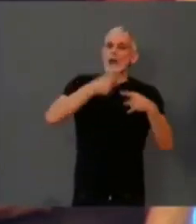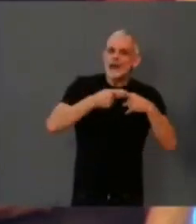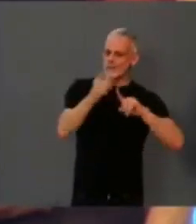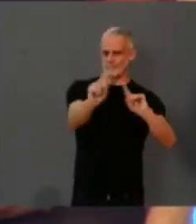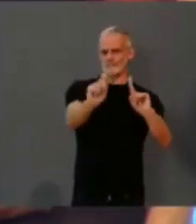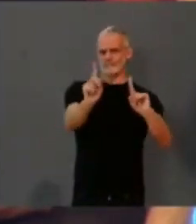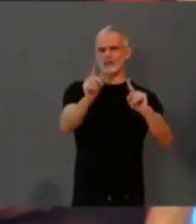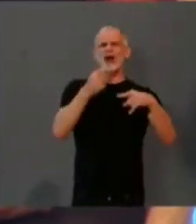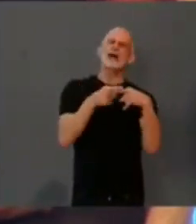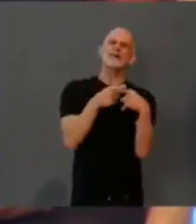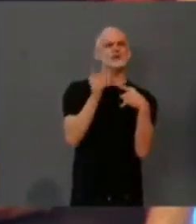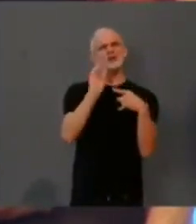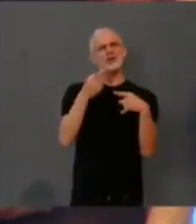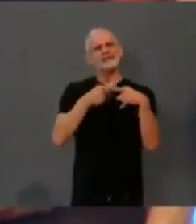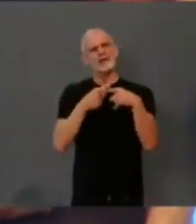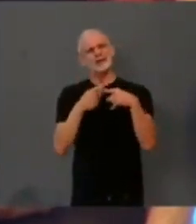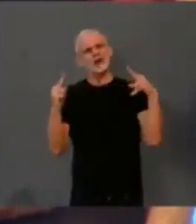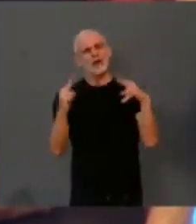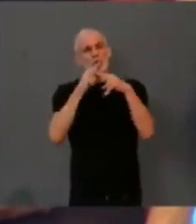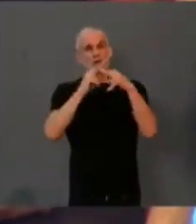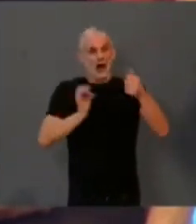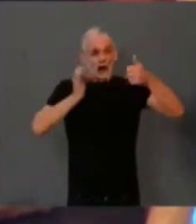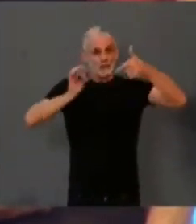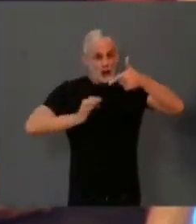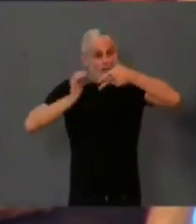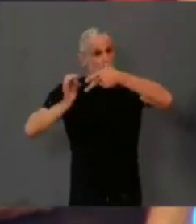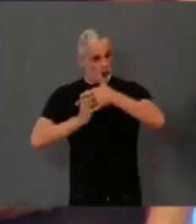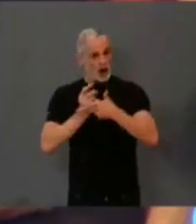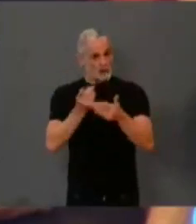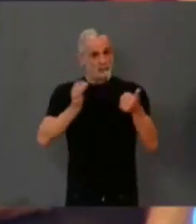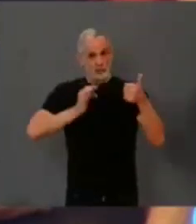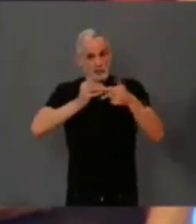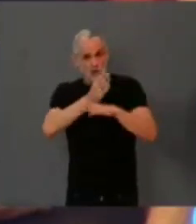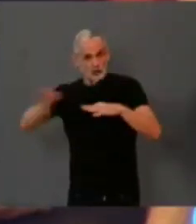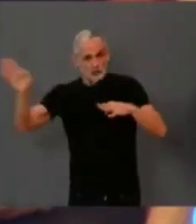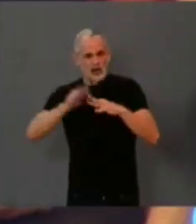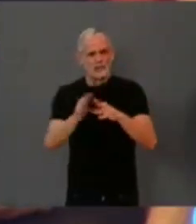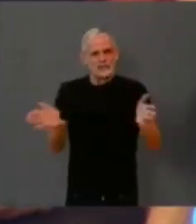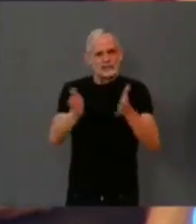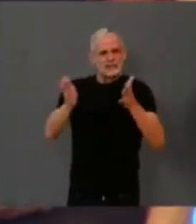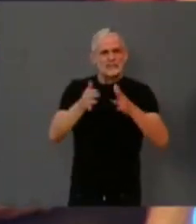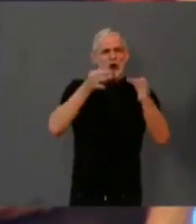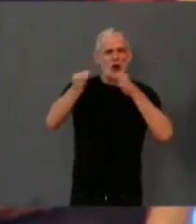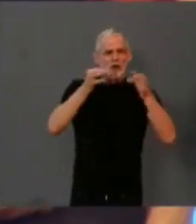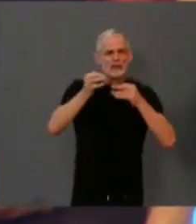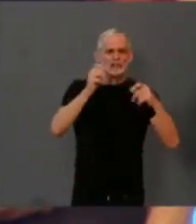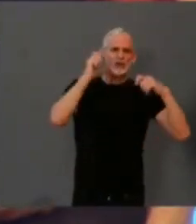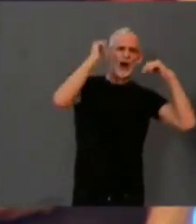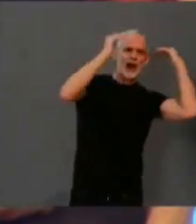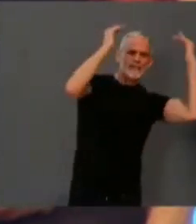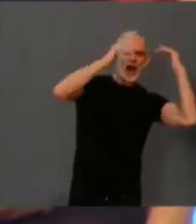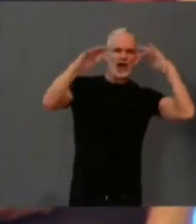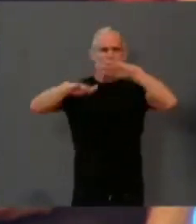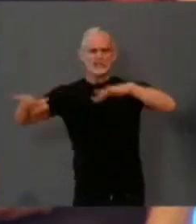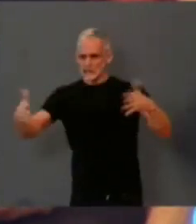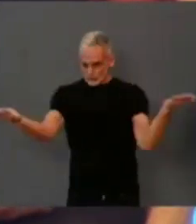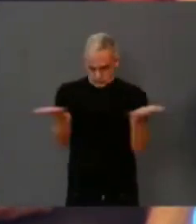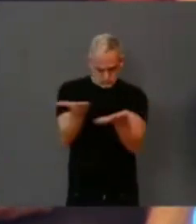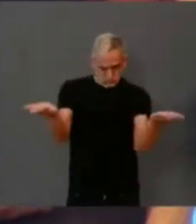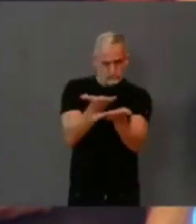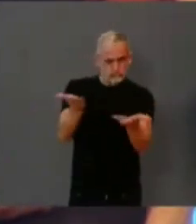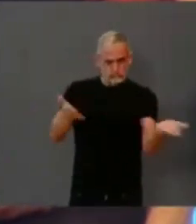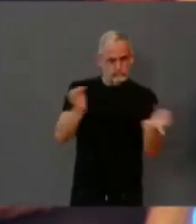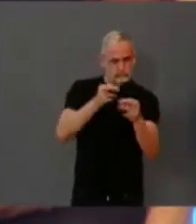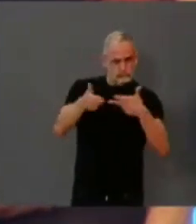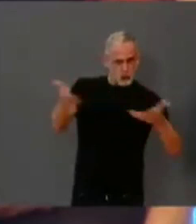más bien un evento todos los años para promover una conversación internacional entre distintos